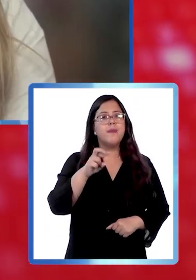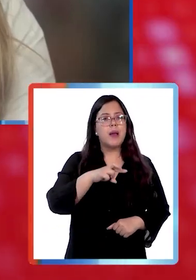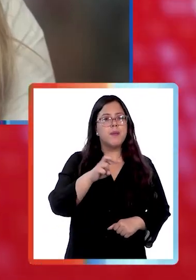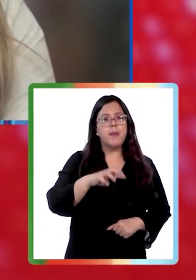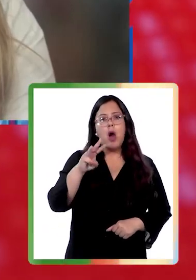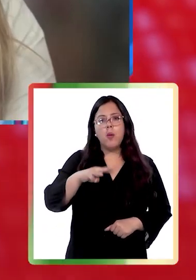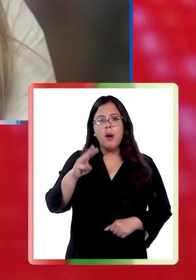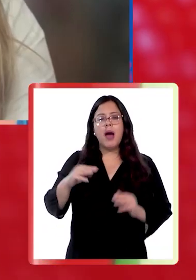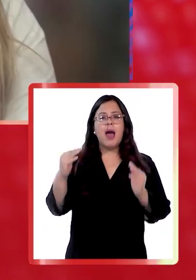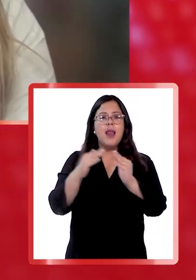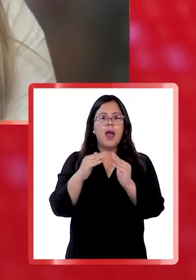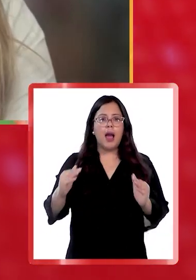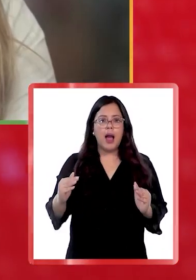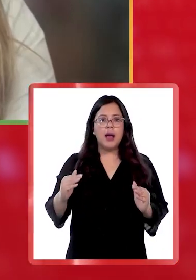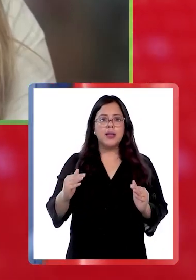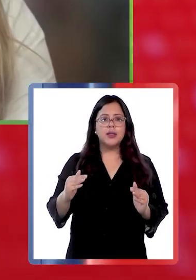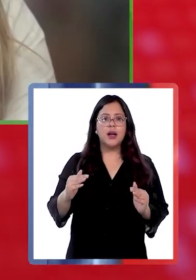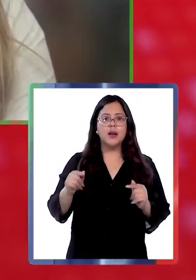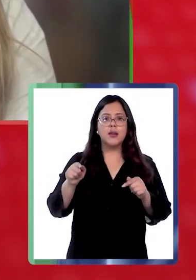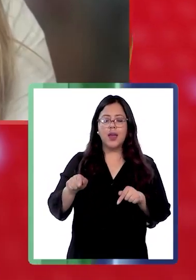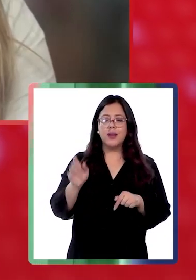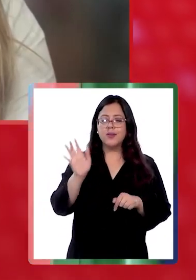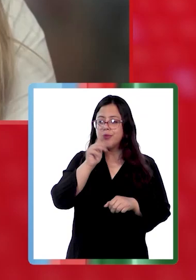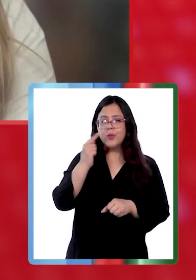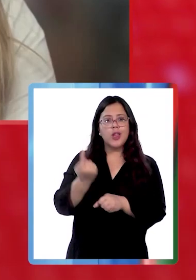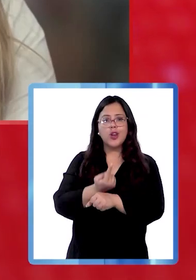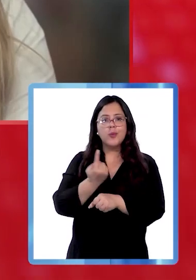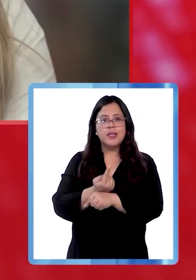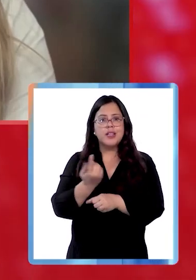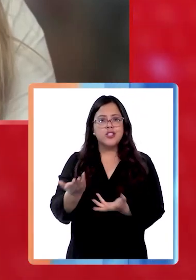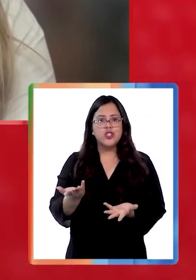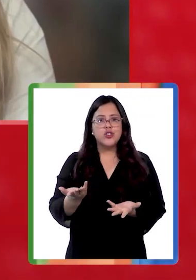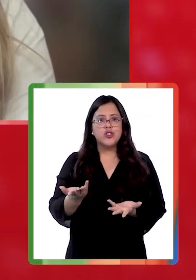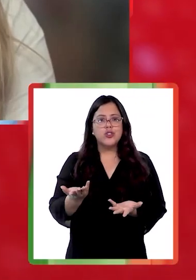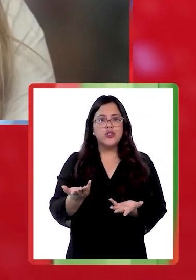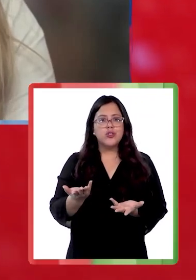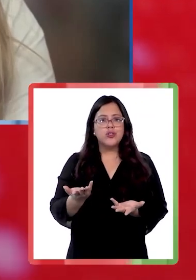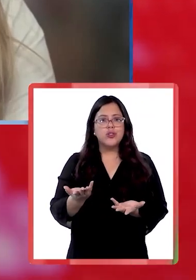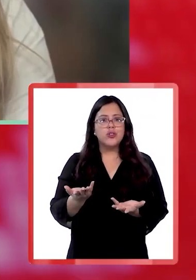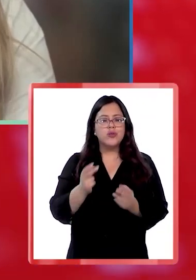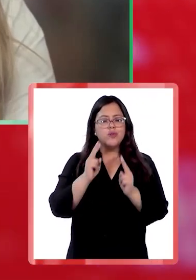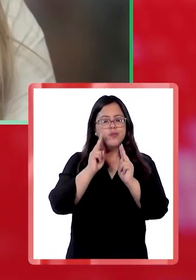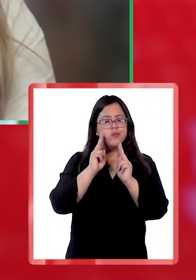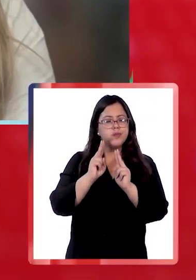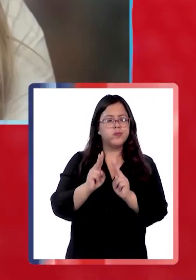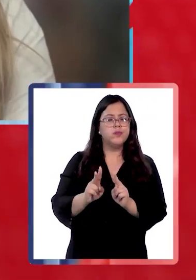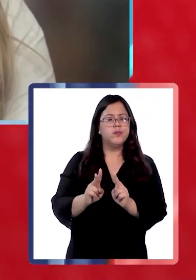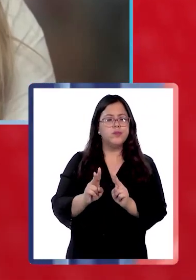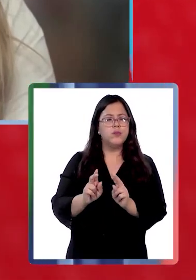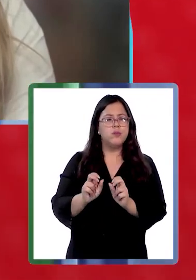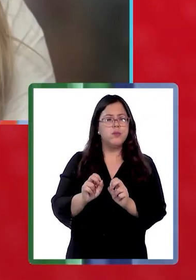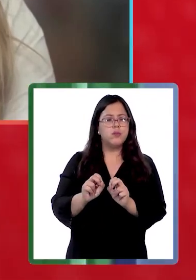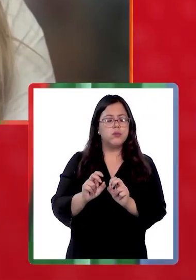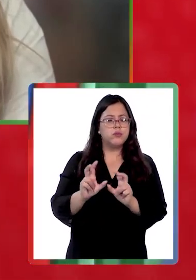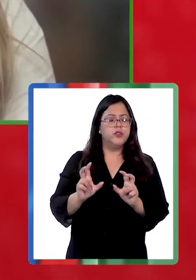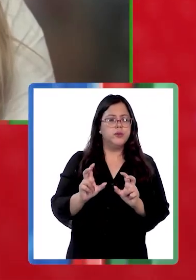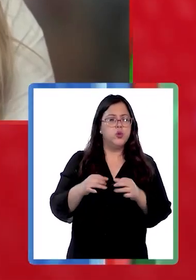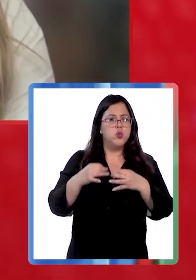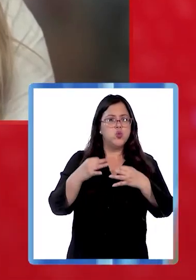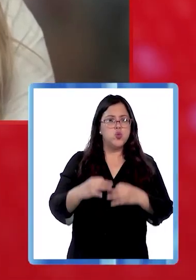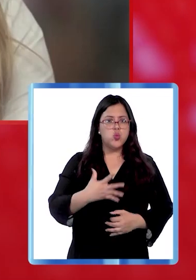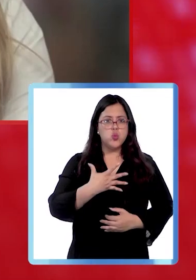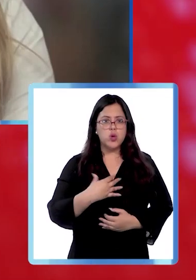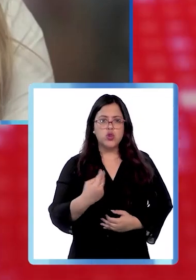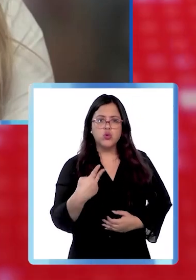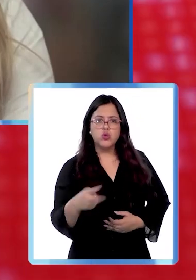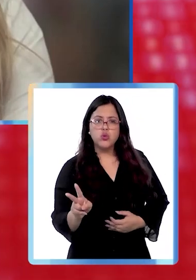hija. Para el padre que está en la casa, que no ha tenido esta conversación, ¿qué señales de alerta tiene que